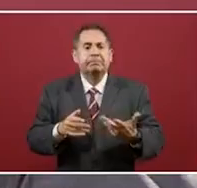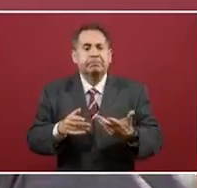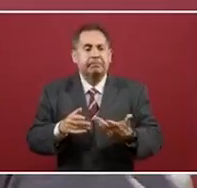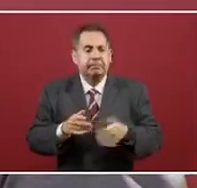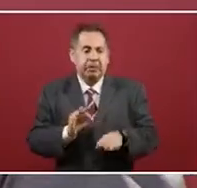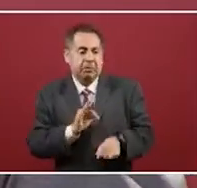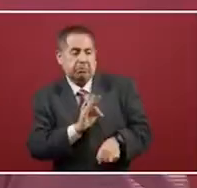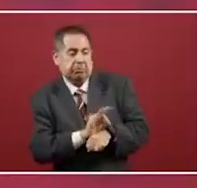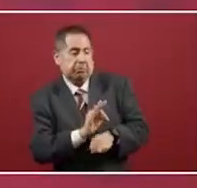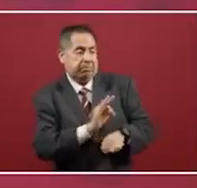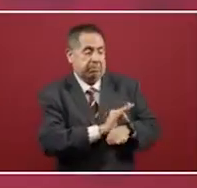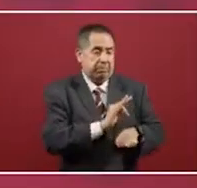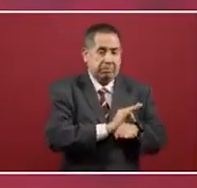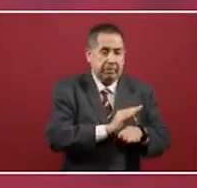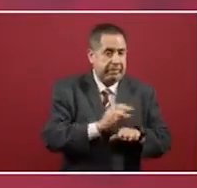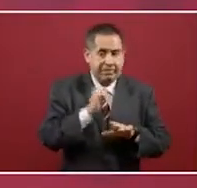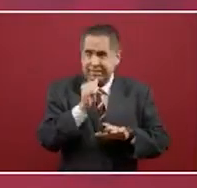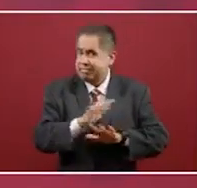proteger a nadie,